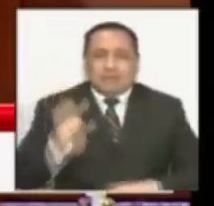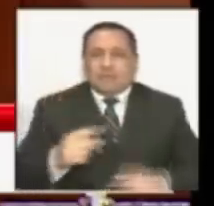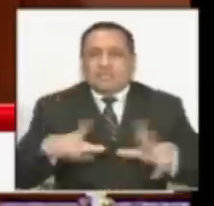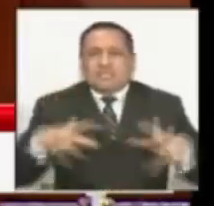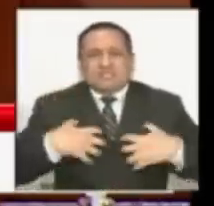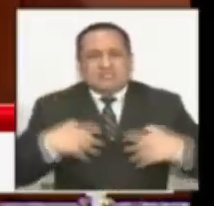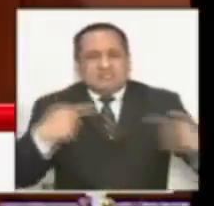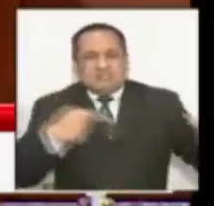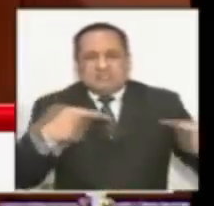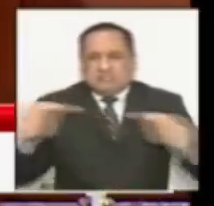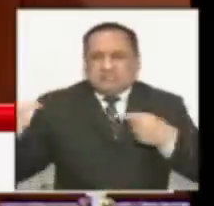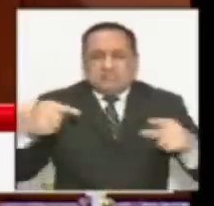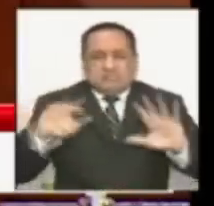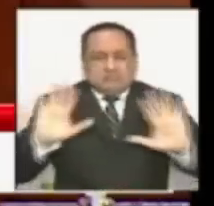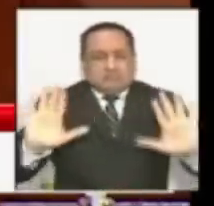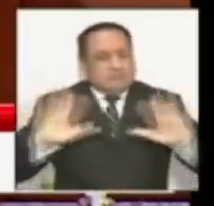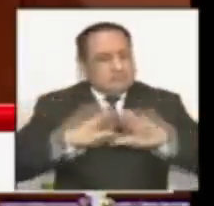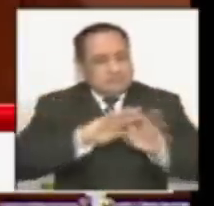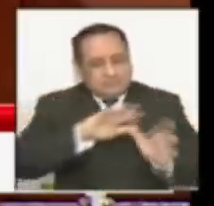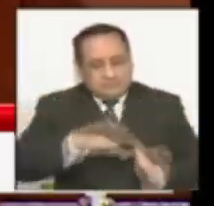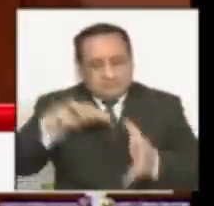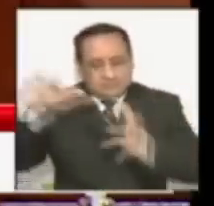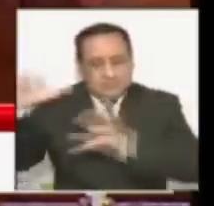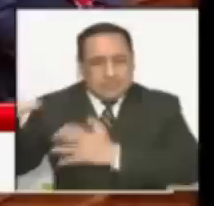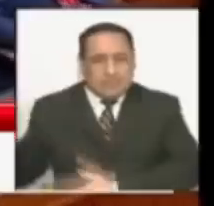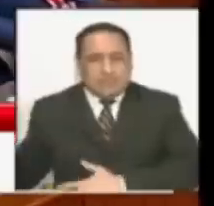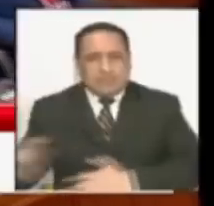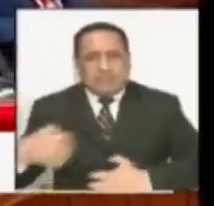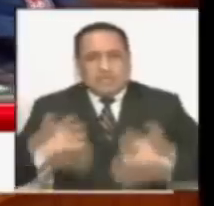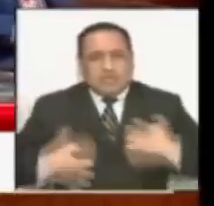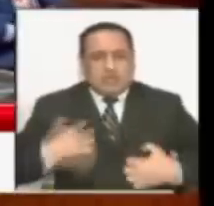los rencores y los resentimientos,